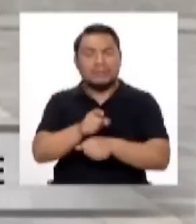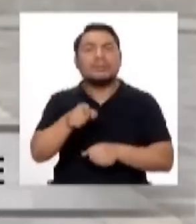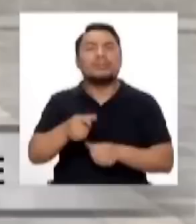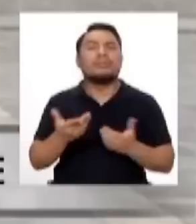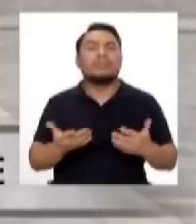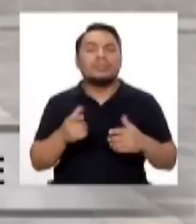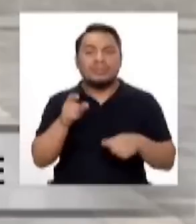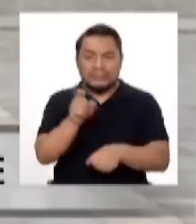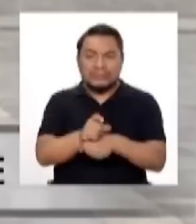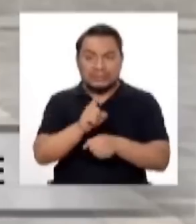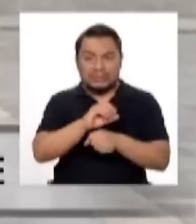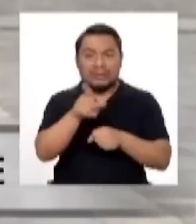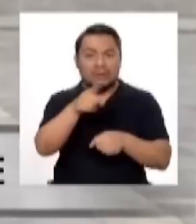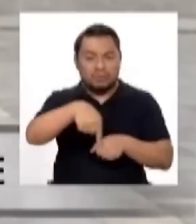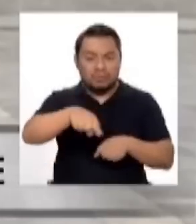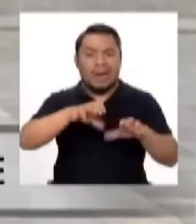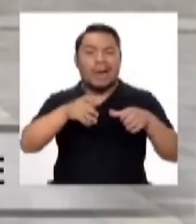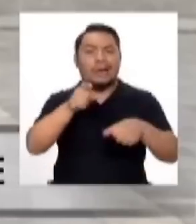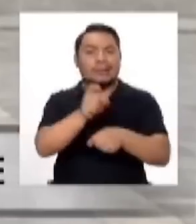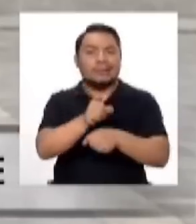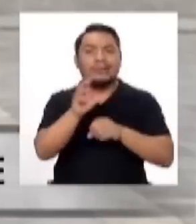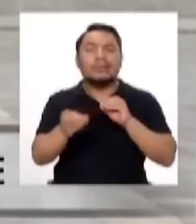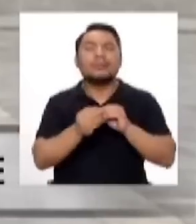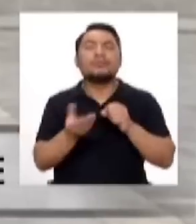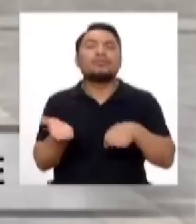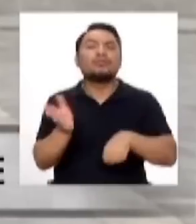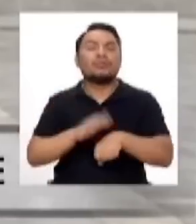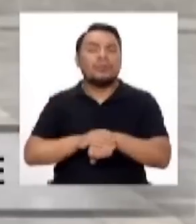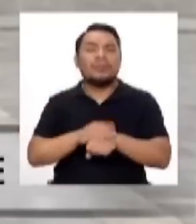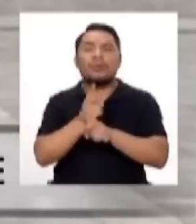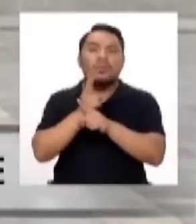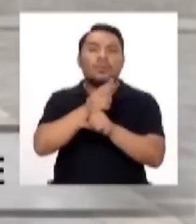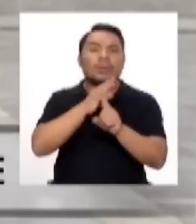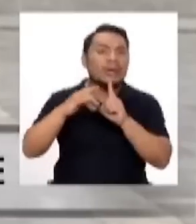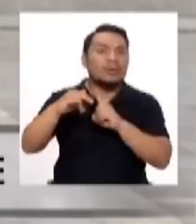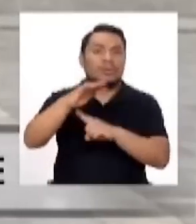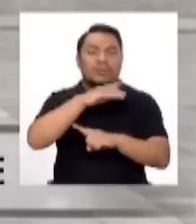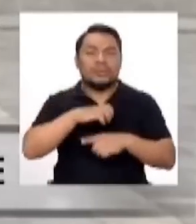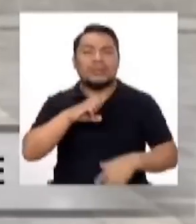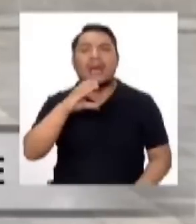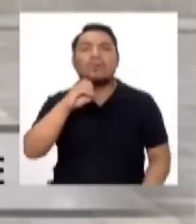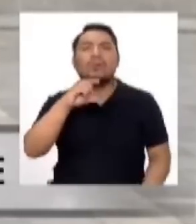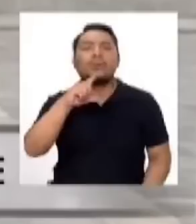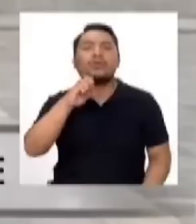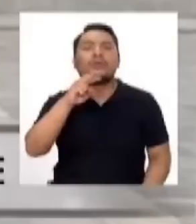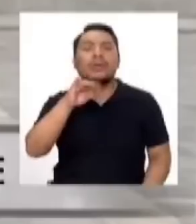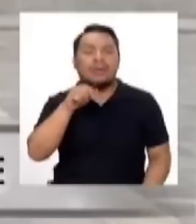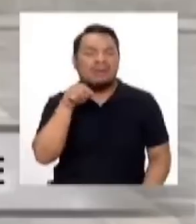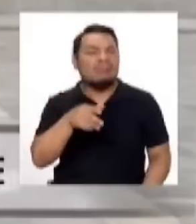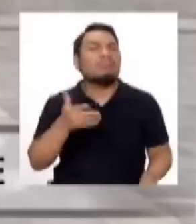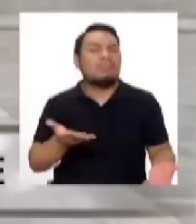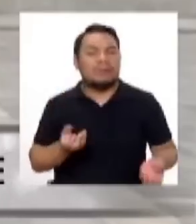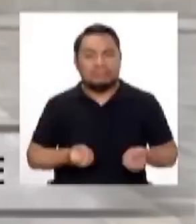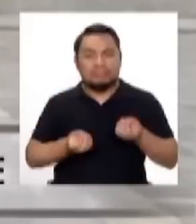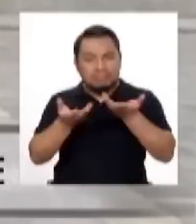formación de ecología, que sin duda forma, orienta